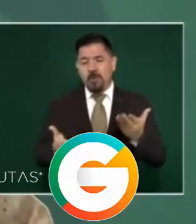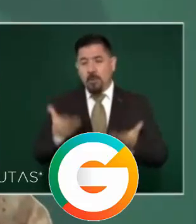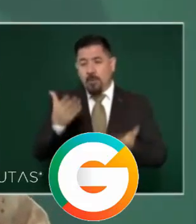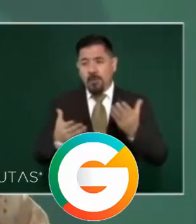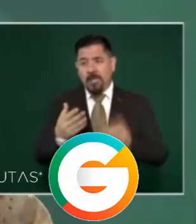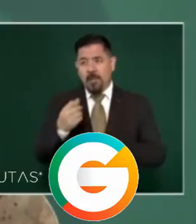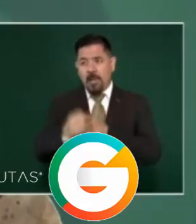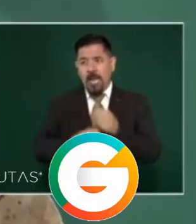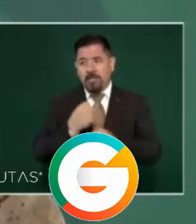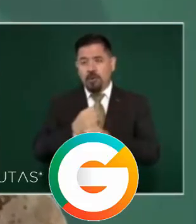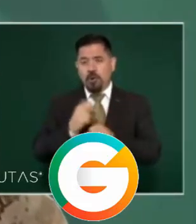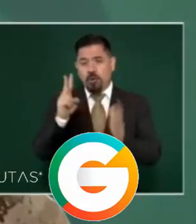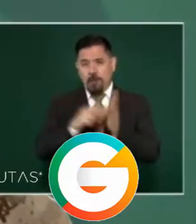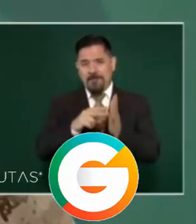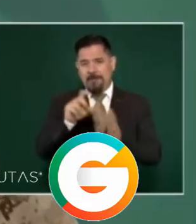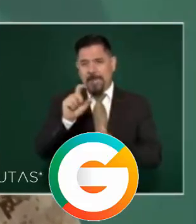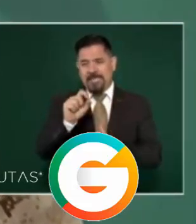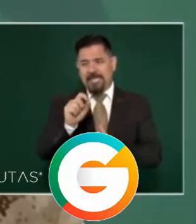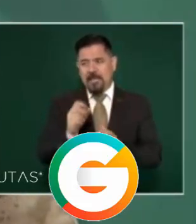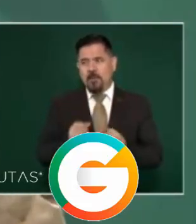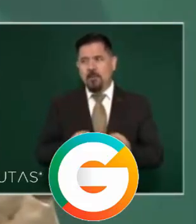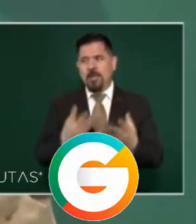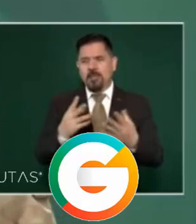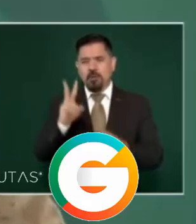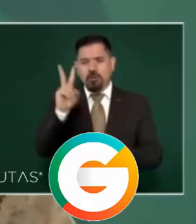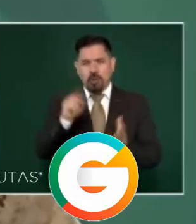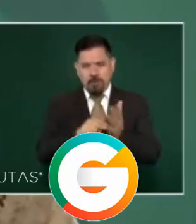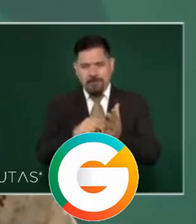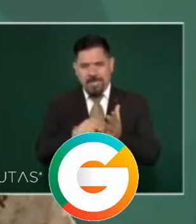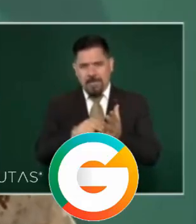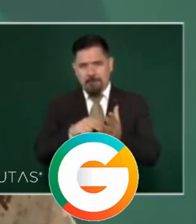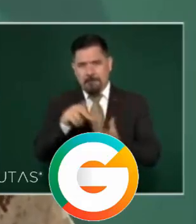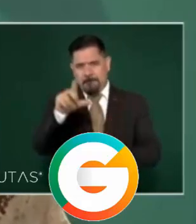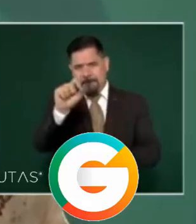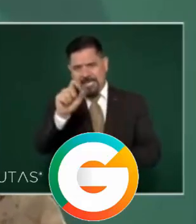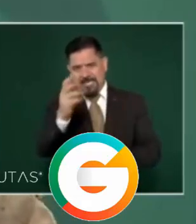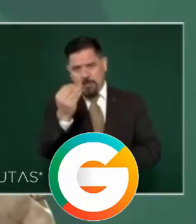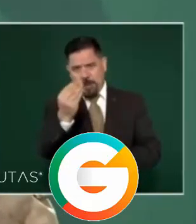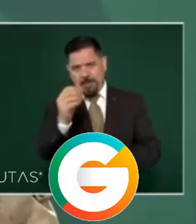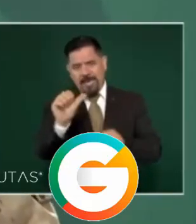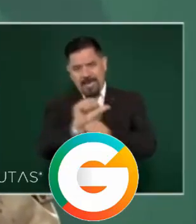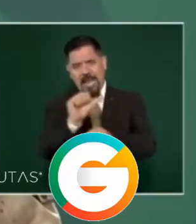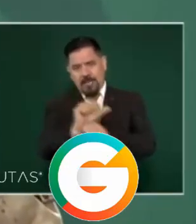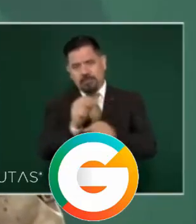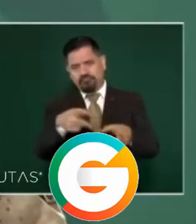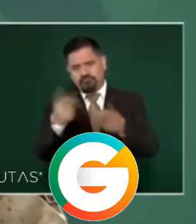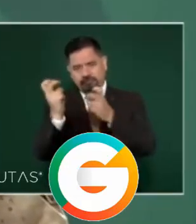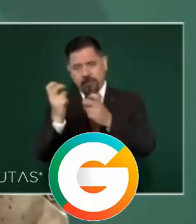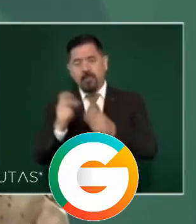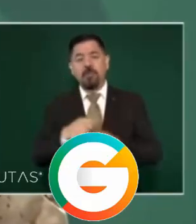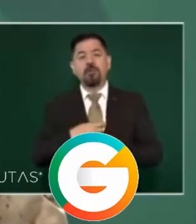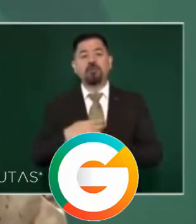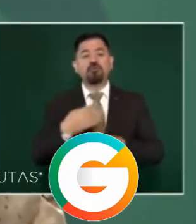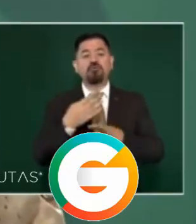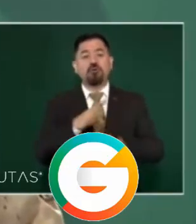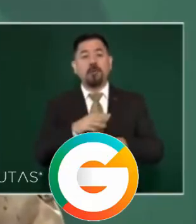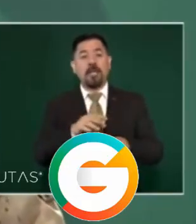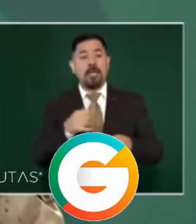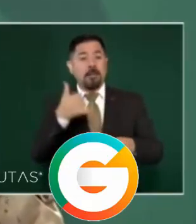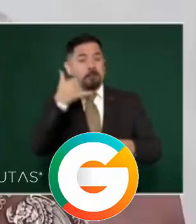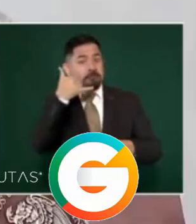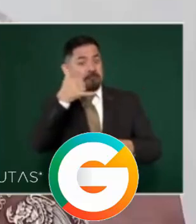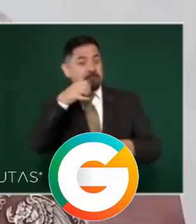en el 2020 2.029 robo de vehículos. En extorsiones, también